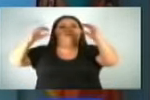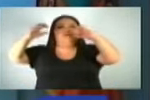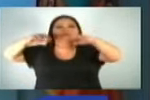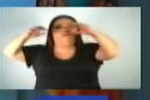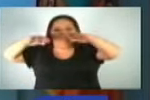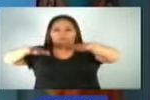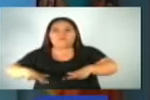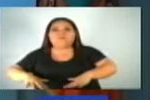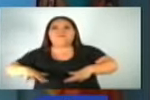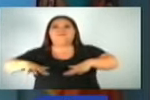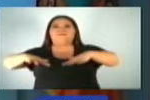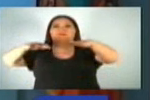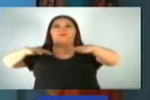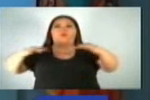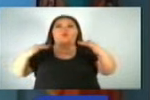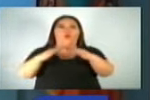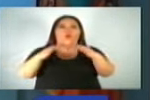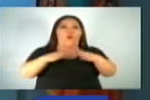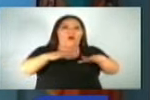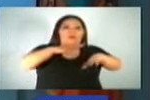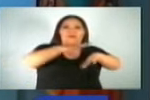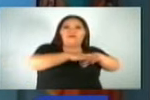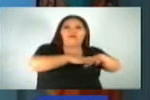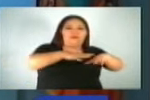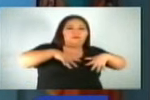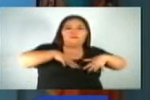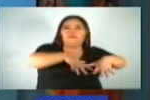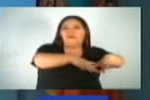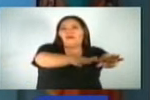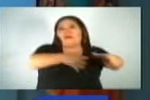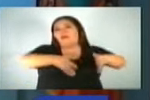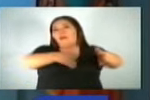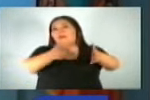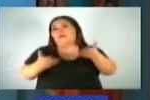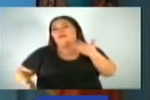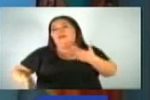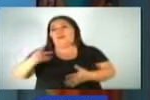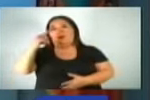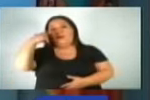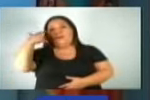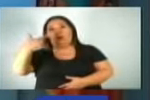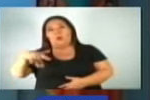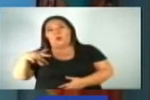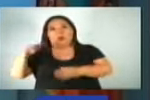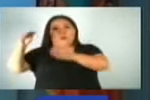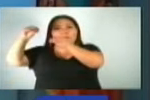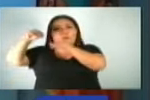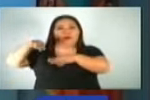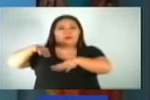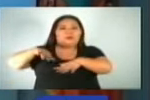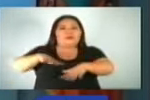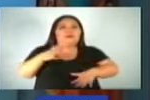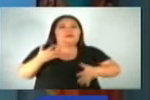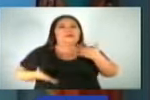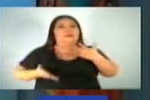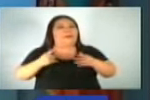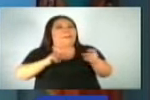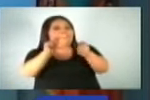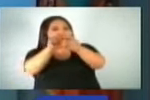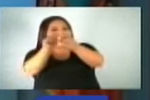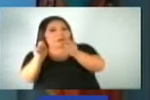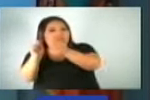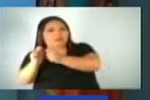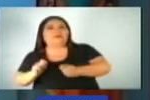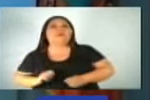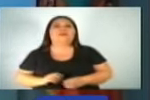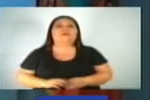sobre todo también la acumulación de agua en las diferentes arterias, lo que podría provocar algunos deslaves en algunos puntos en específico. Por